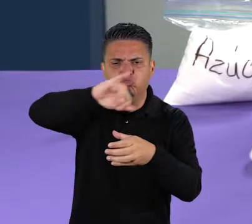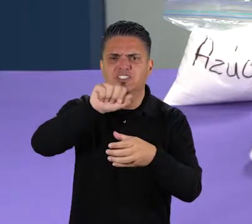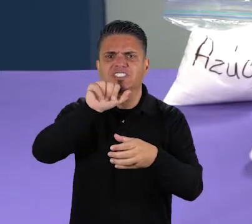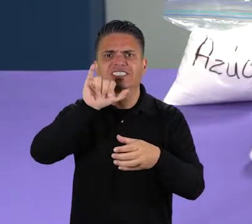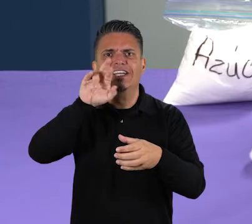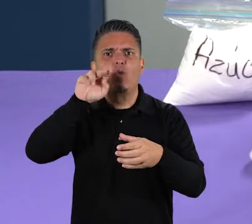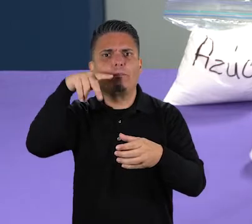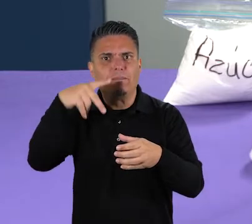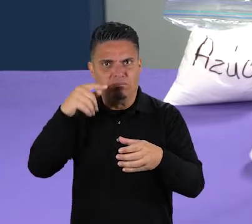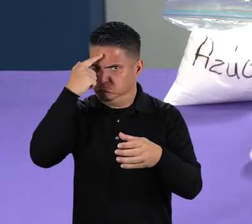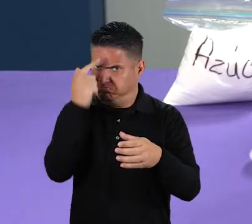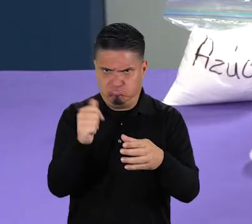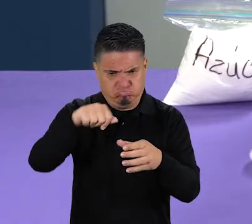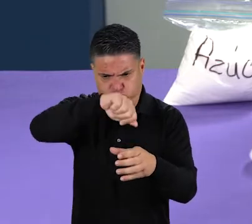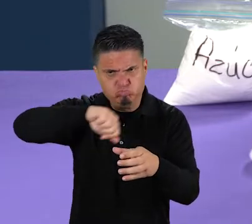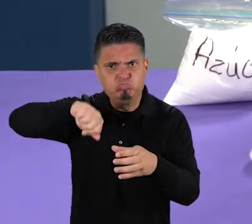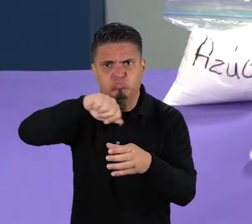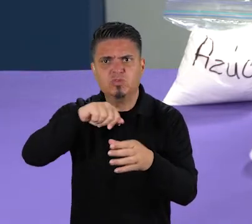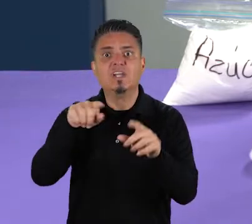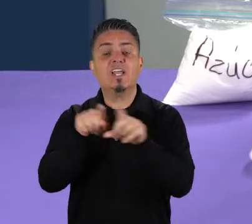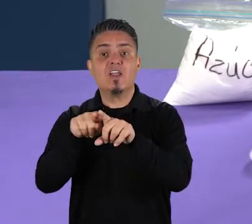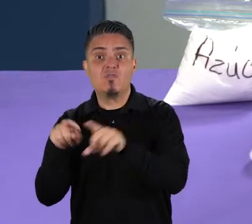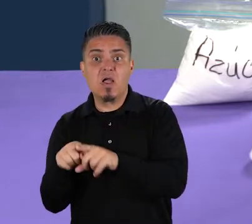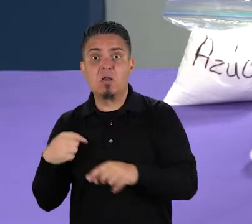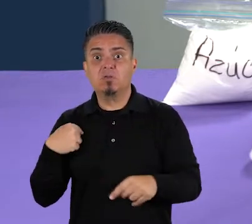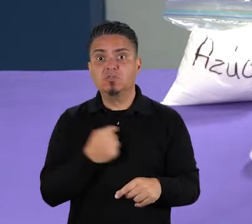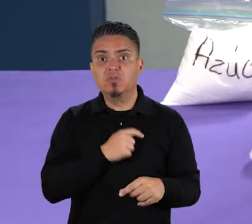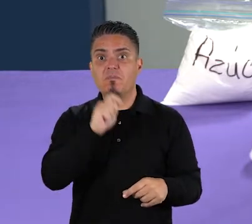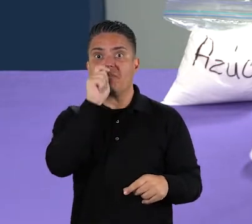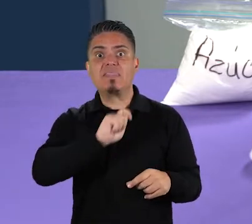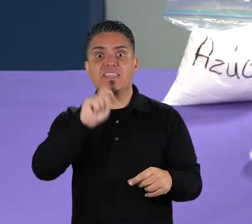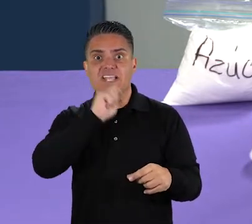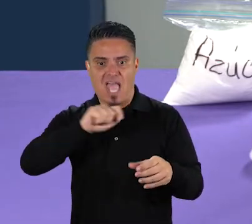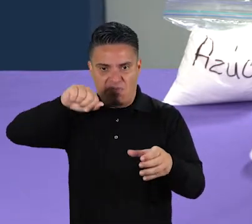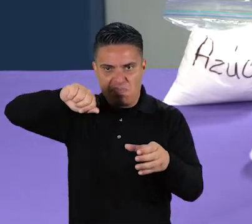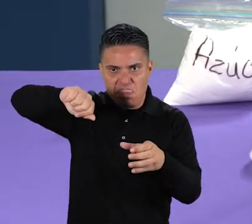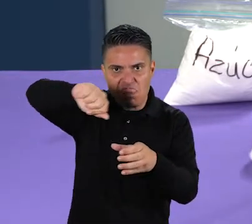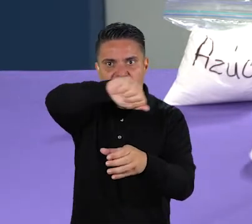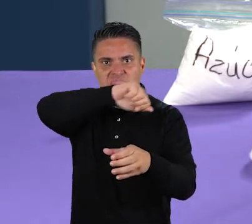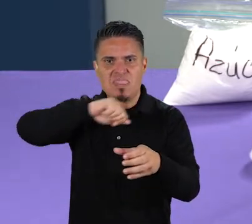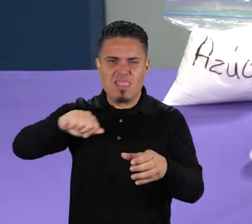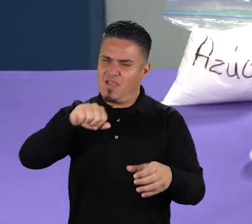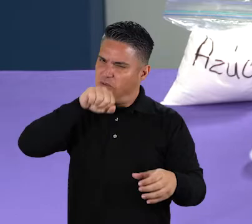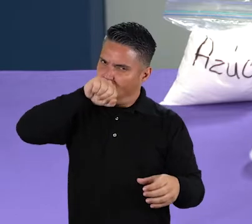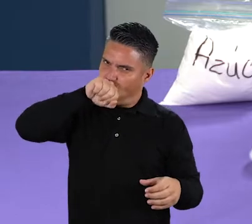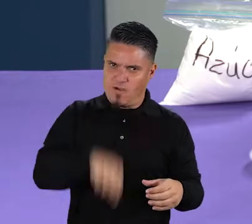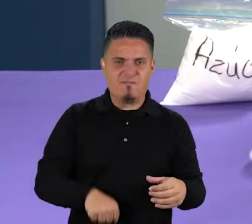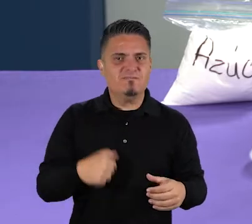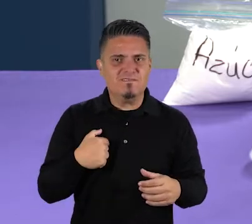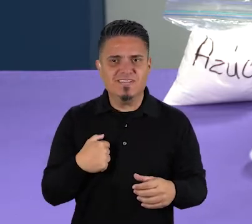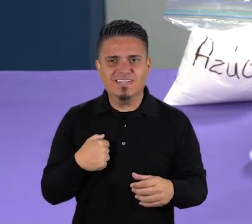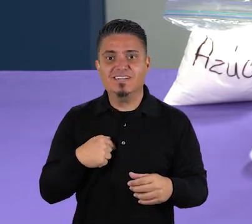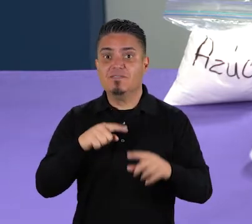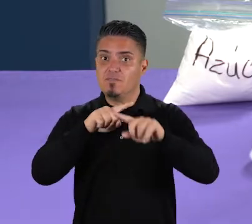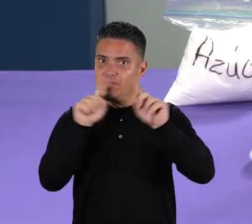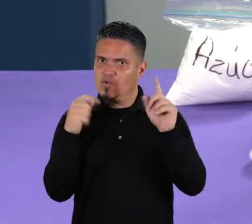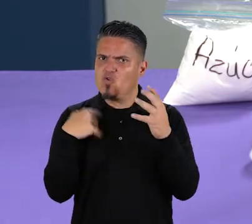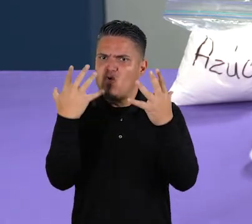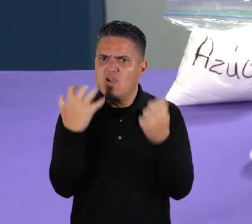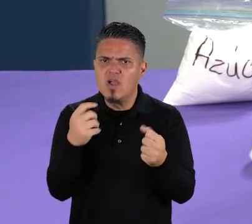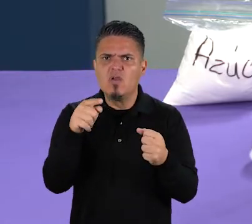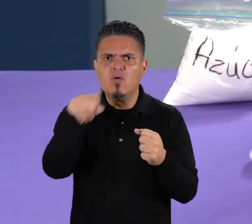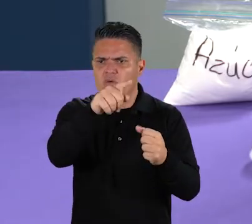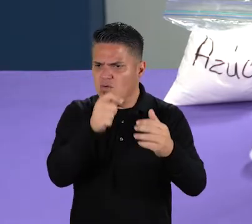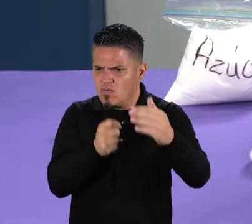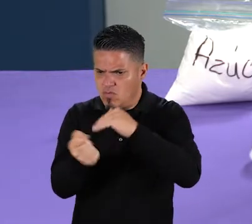sirope, este que observamos, y cuando se lo añadimos al mantecado que tanto nos gusta. Pero si lo